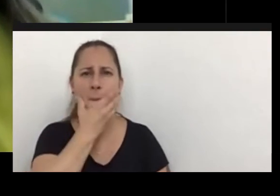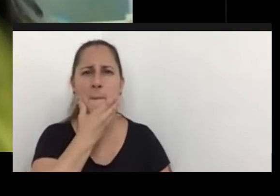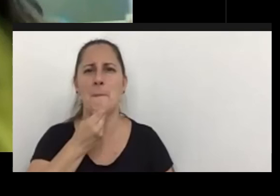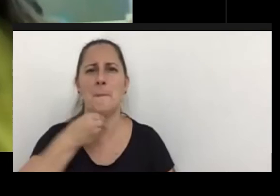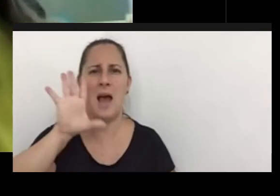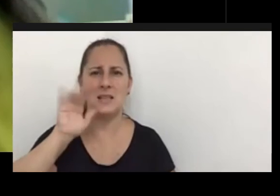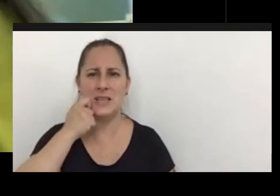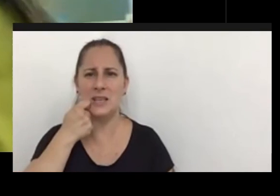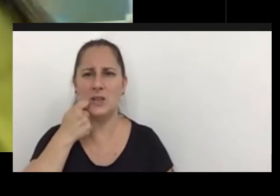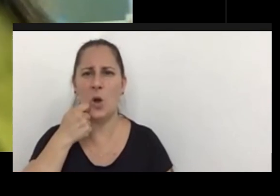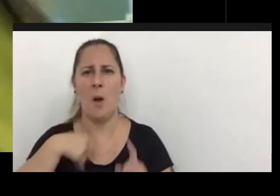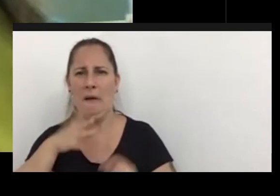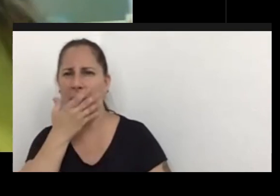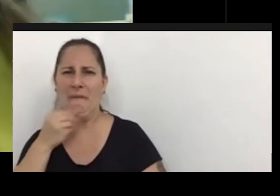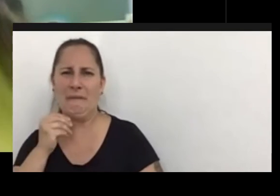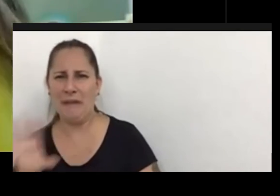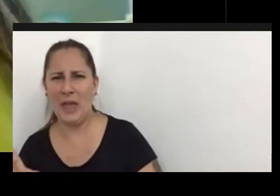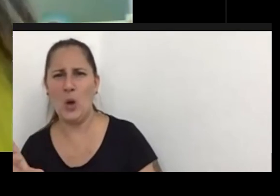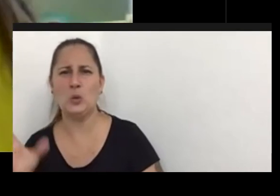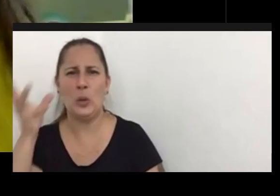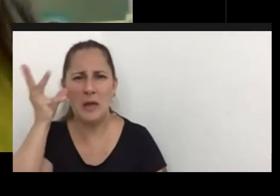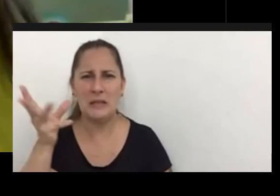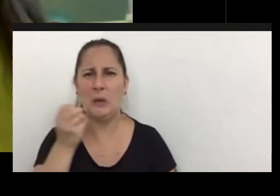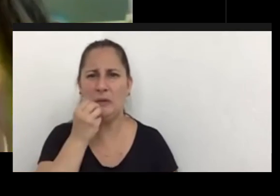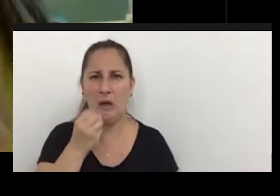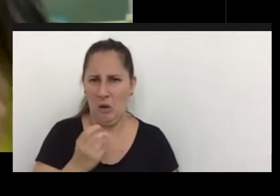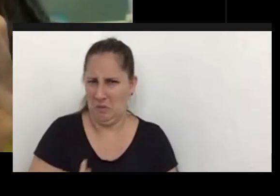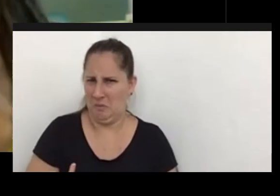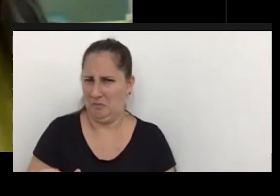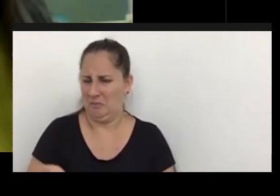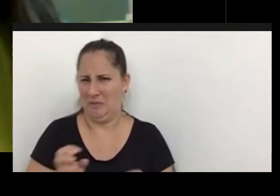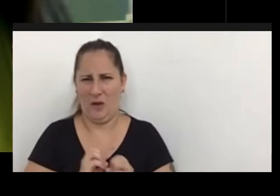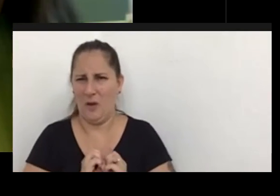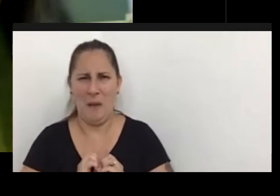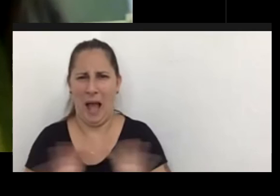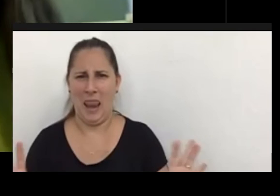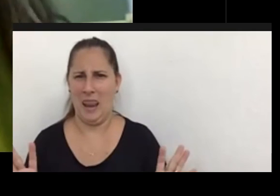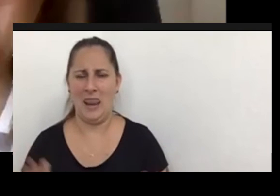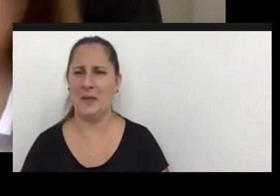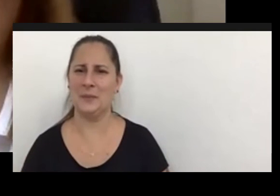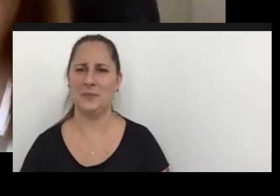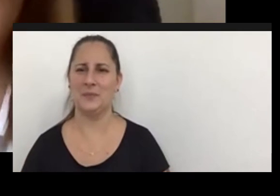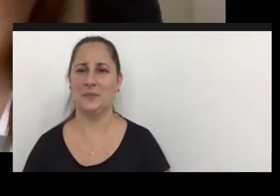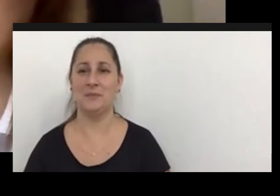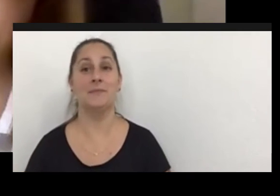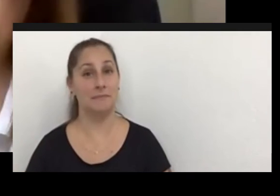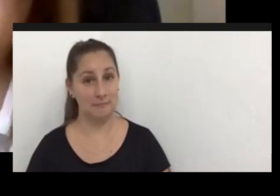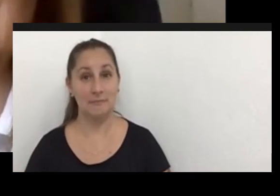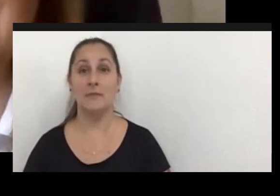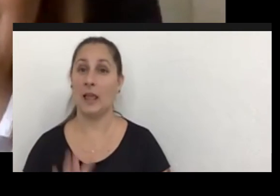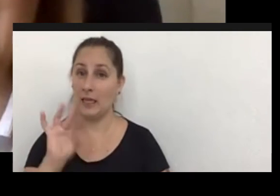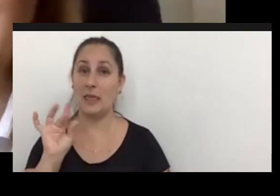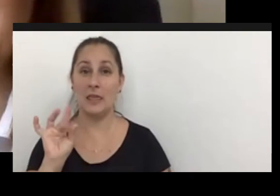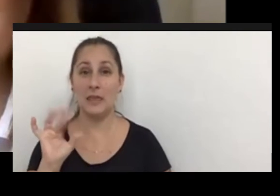resto de muy feos es terrible. Qué difícil los que queden en